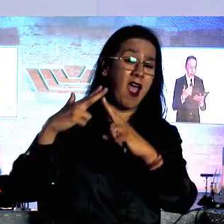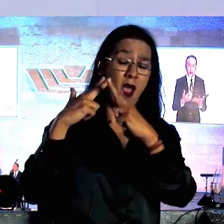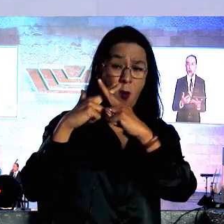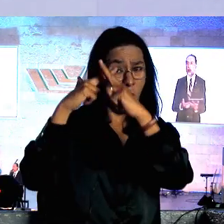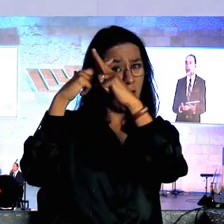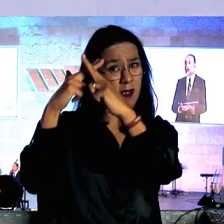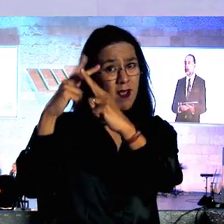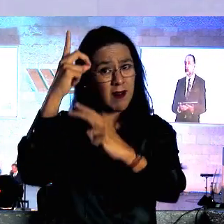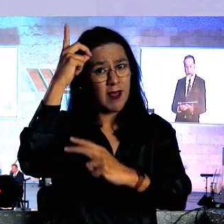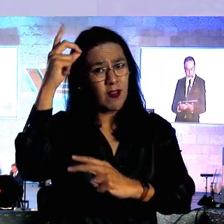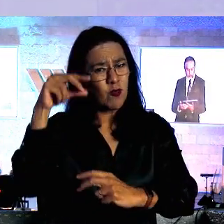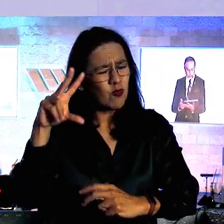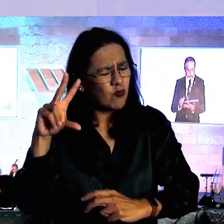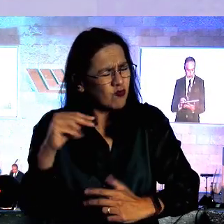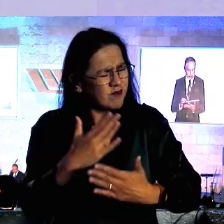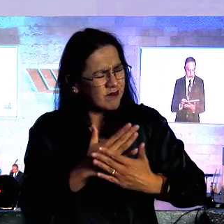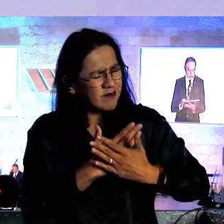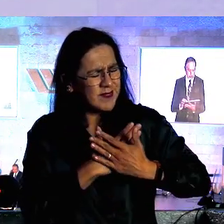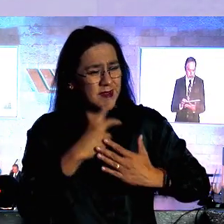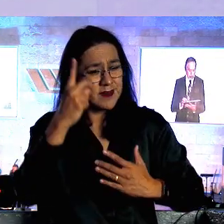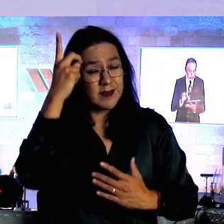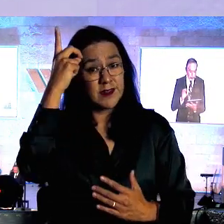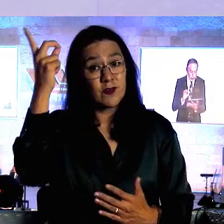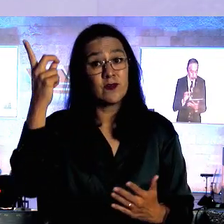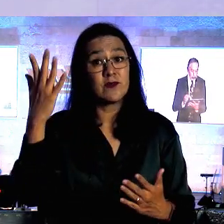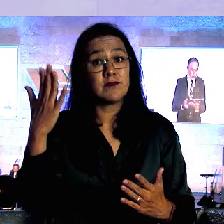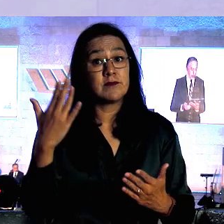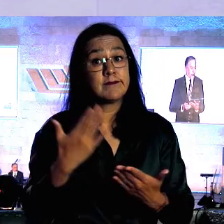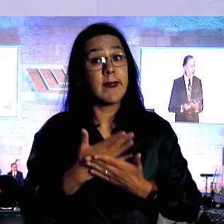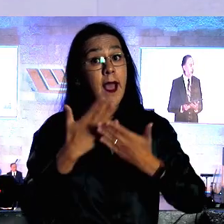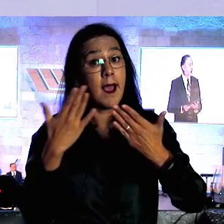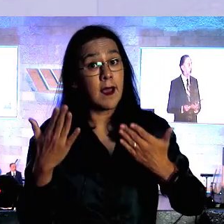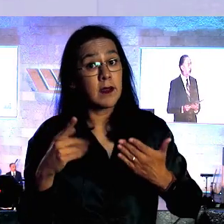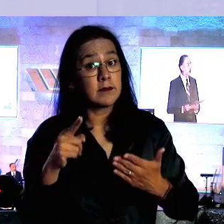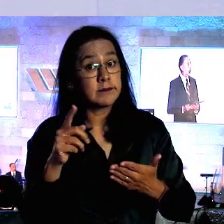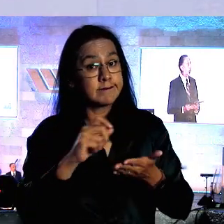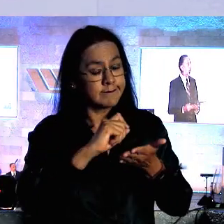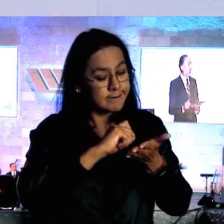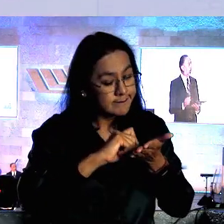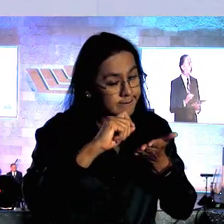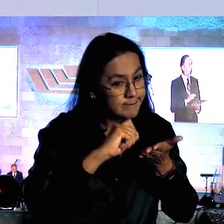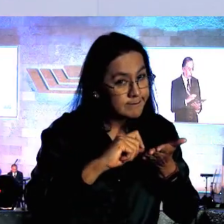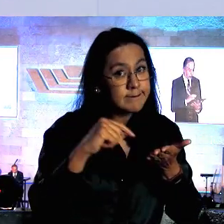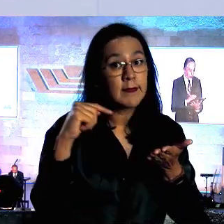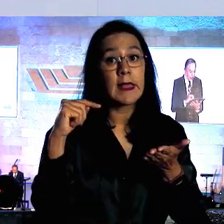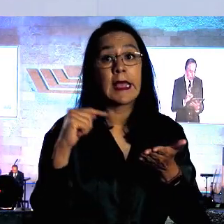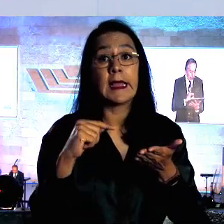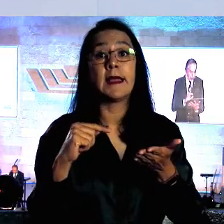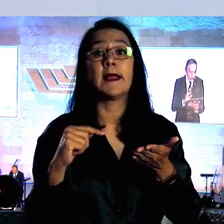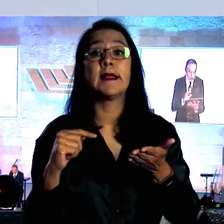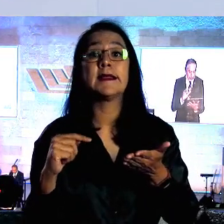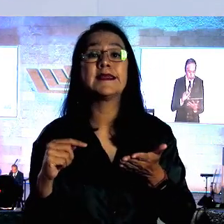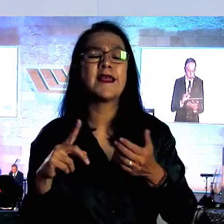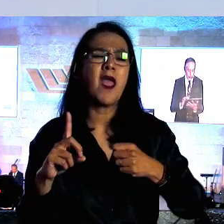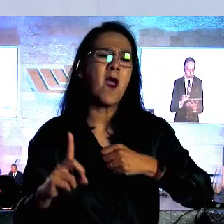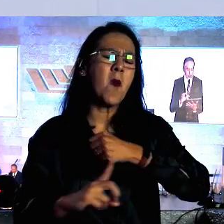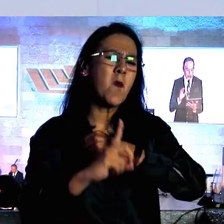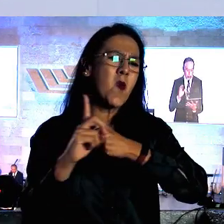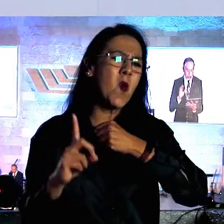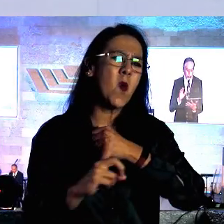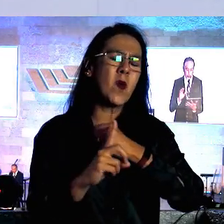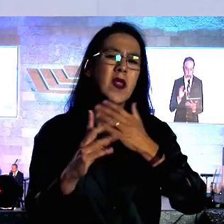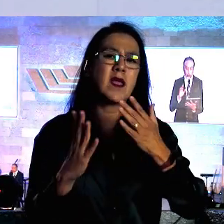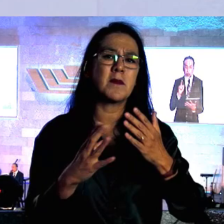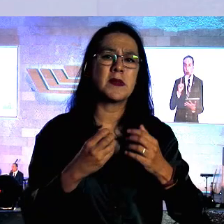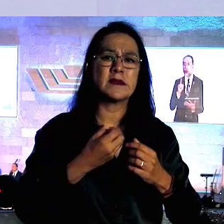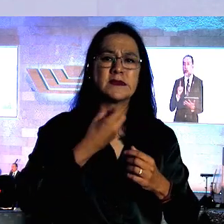dejamos de amar a Dios ahora toma nota que en el caso de las calamidades como la sequía la